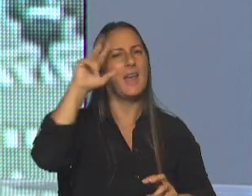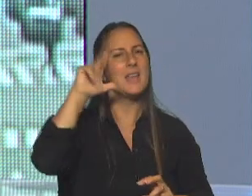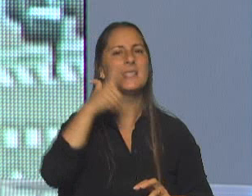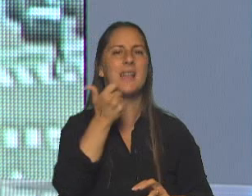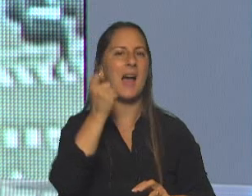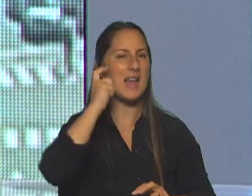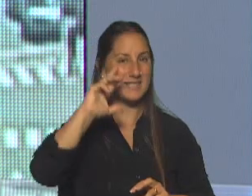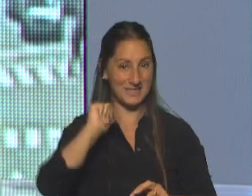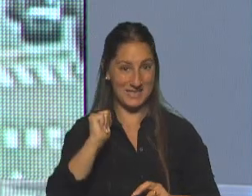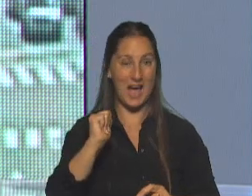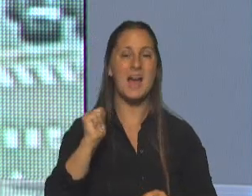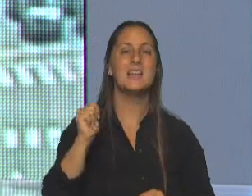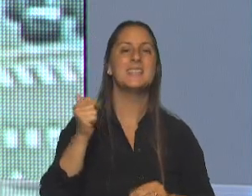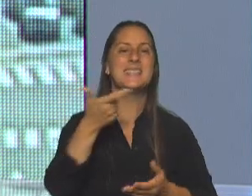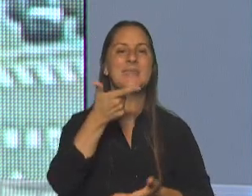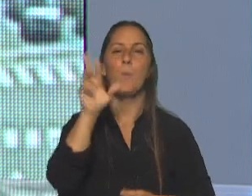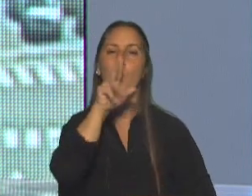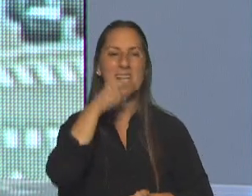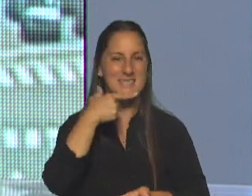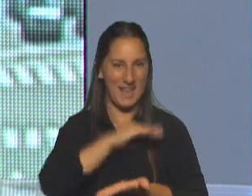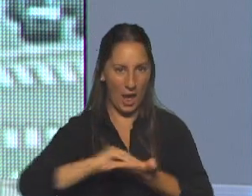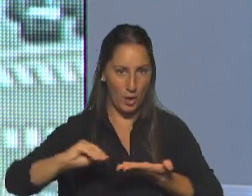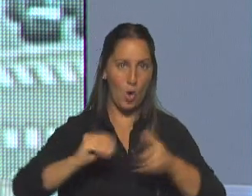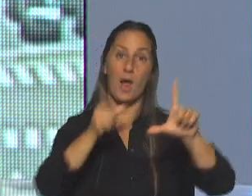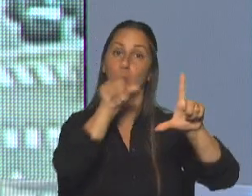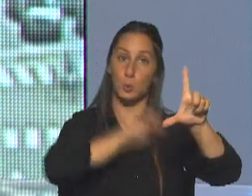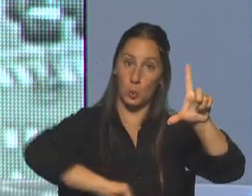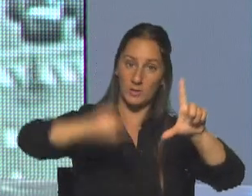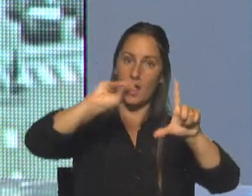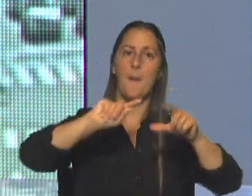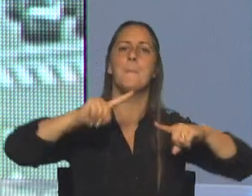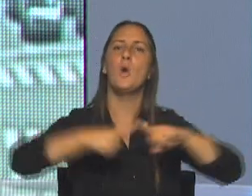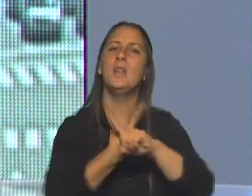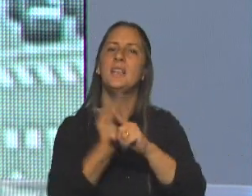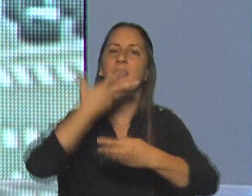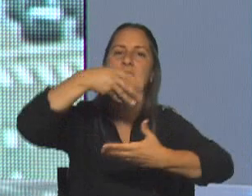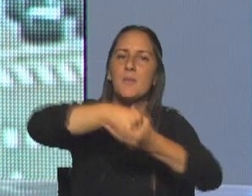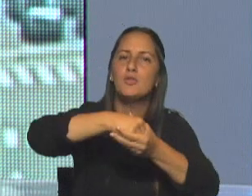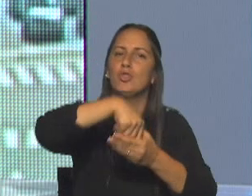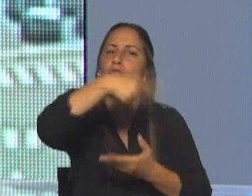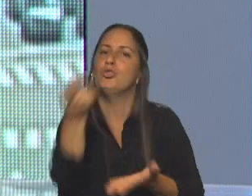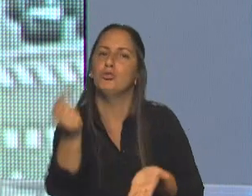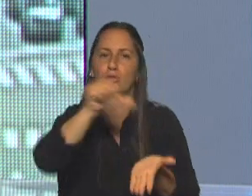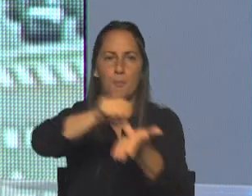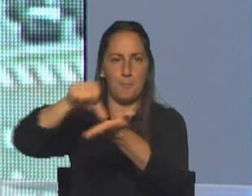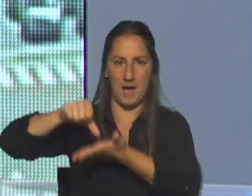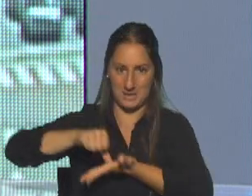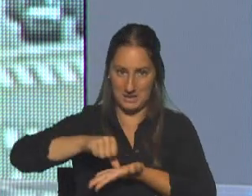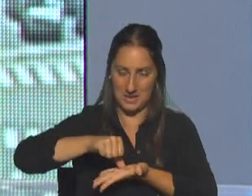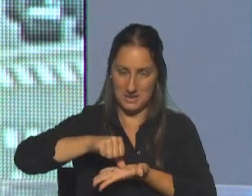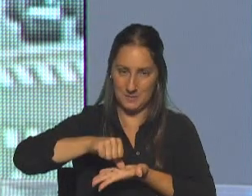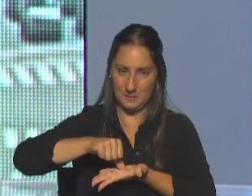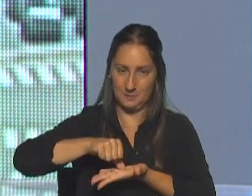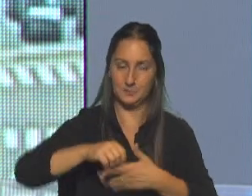provincia, recordó muy interesantemente en Twitter la política de no intervención en los asuntos internos de los demás países, pero más allá de